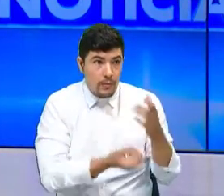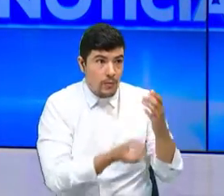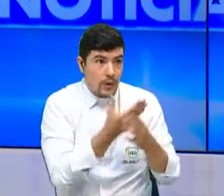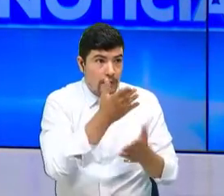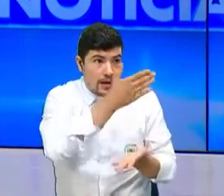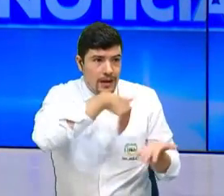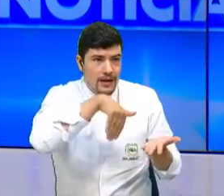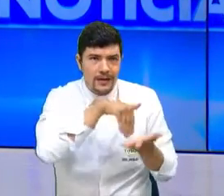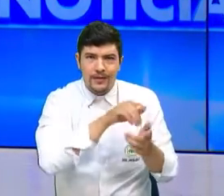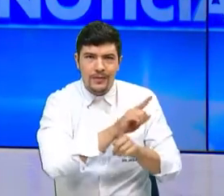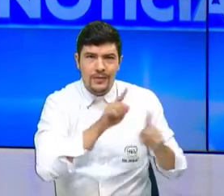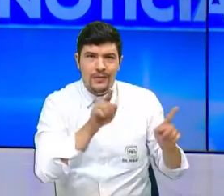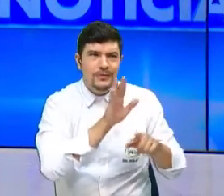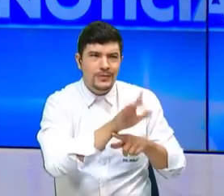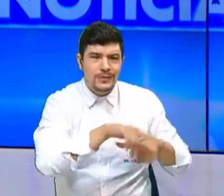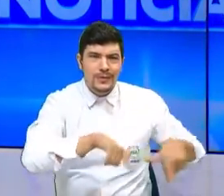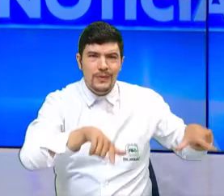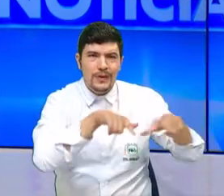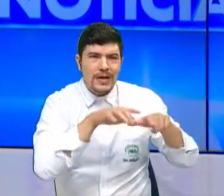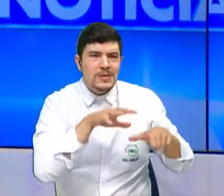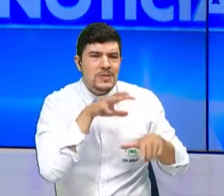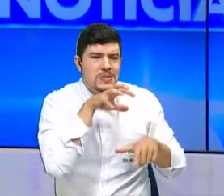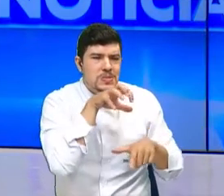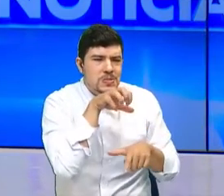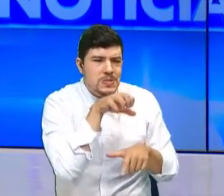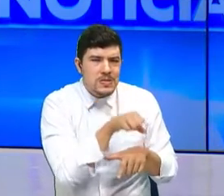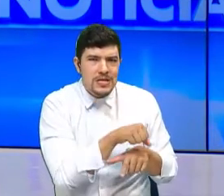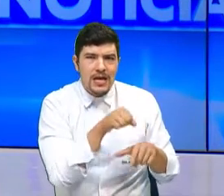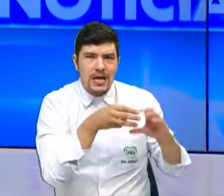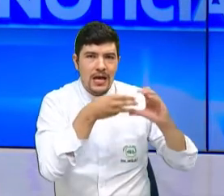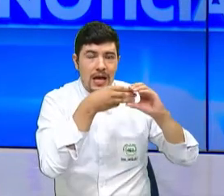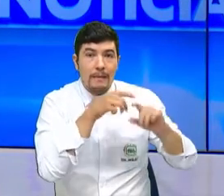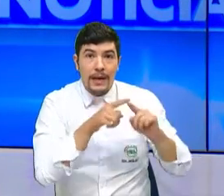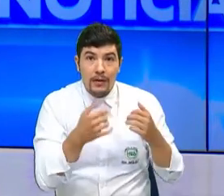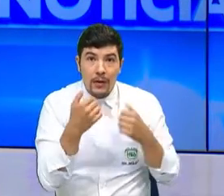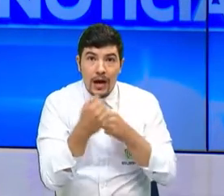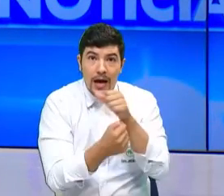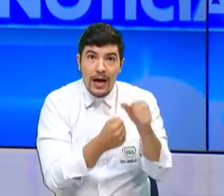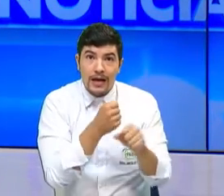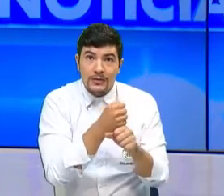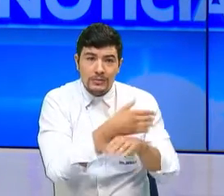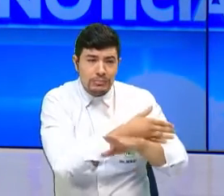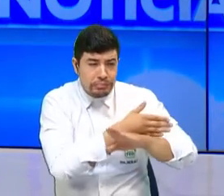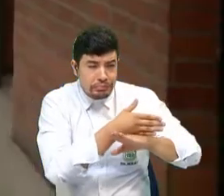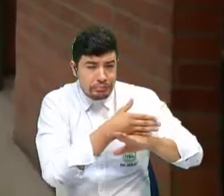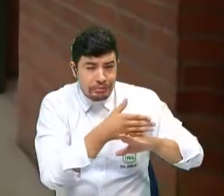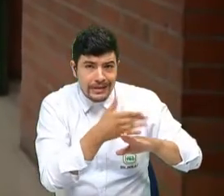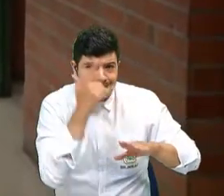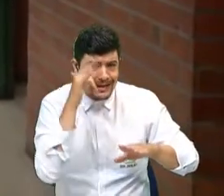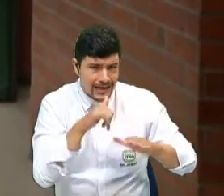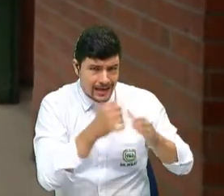sino a un ancianato años después los niños y niñas siguen recibiendo clases en estas instalaciones